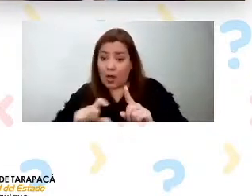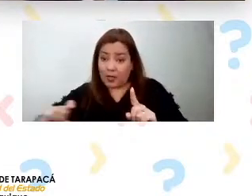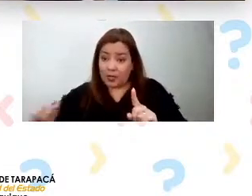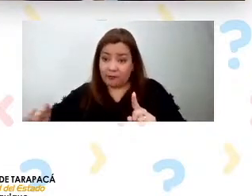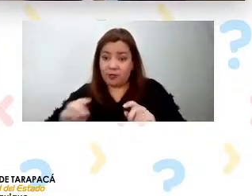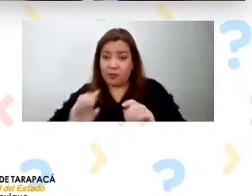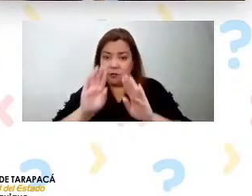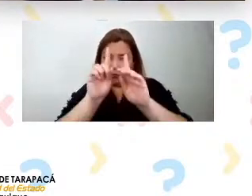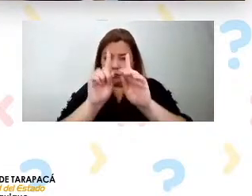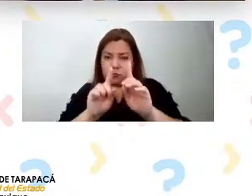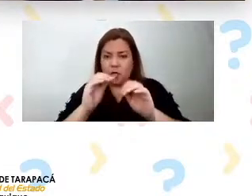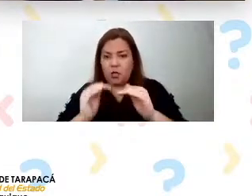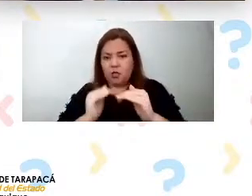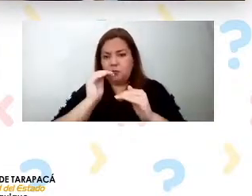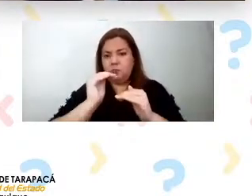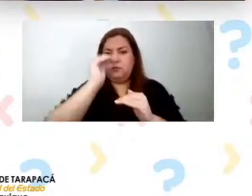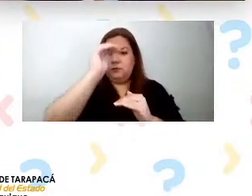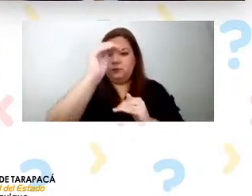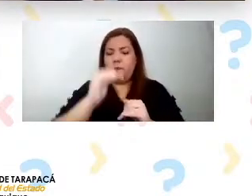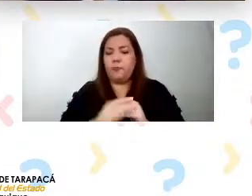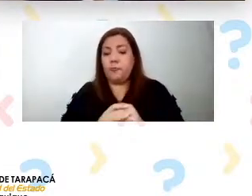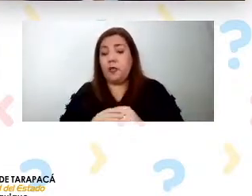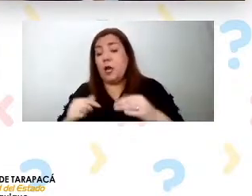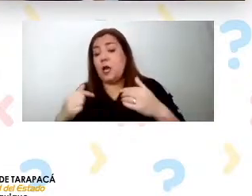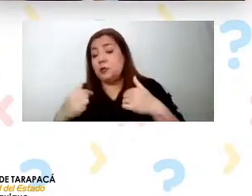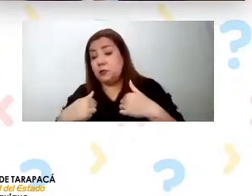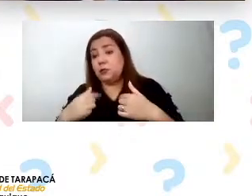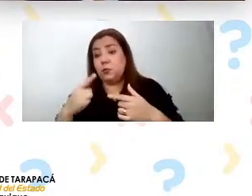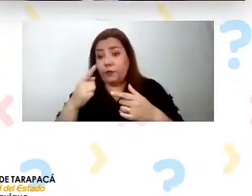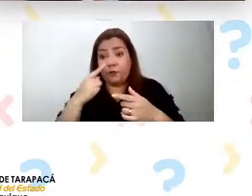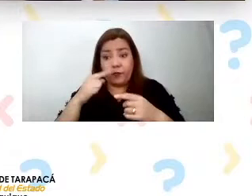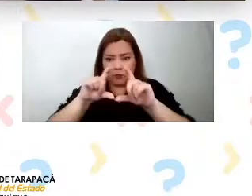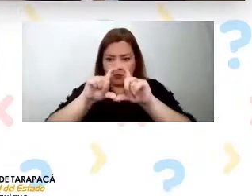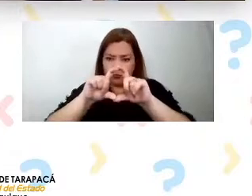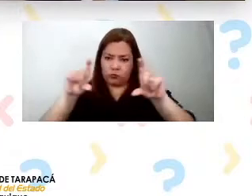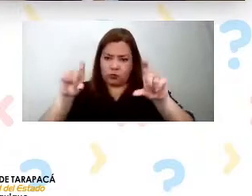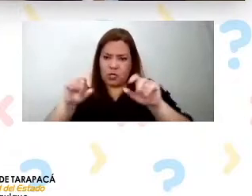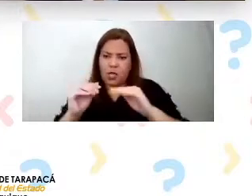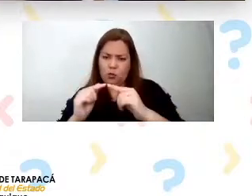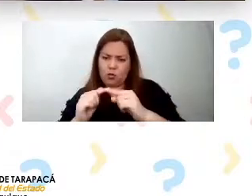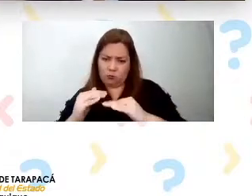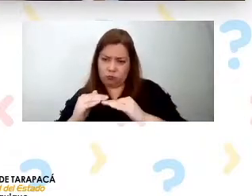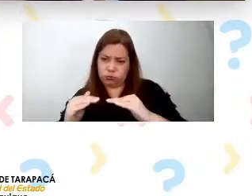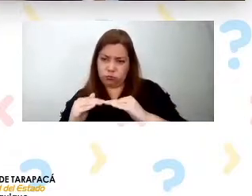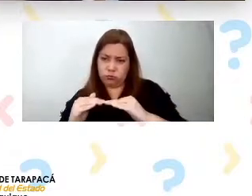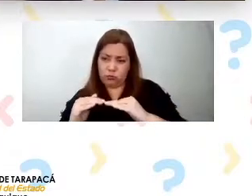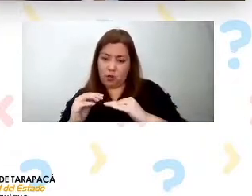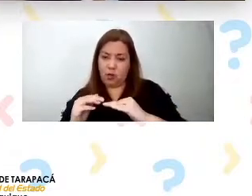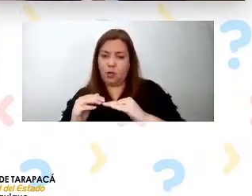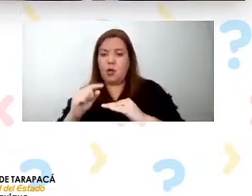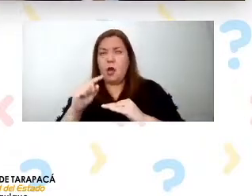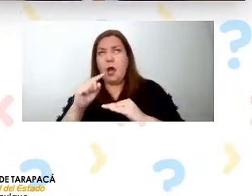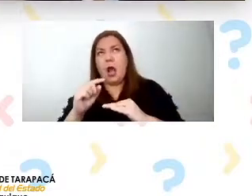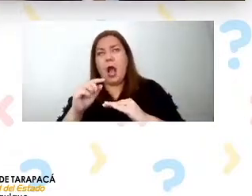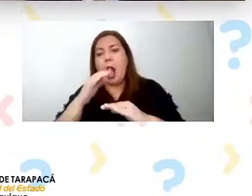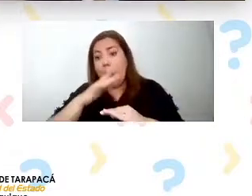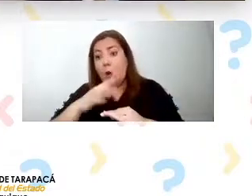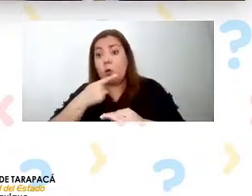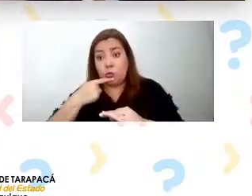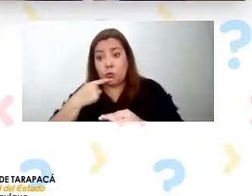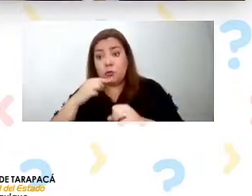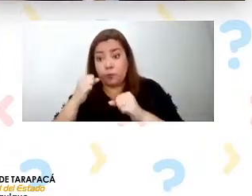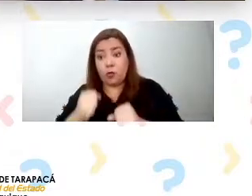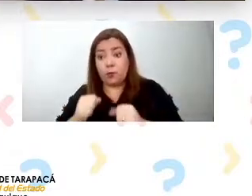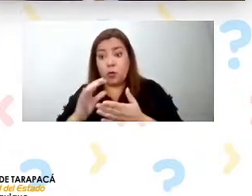logarítmica, ¿no? ¿Se dan cuenta? Entonces existen una gran variabilidad. Podemos encontrar aguas dulces en